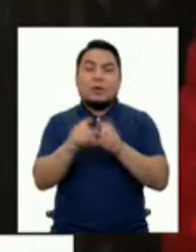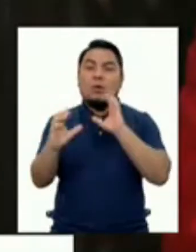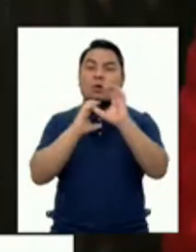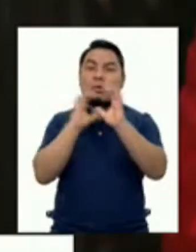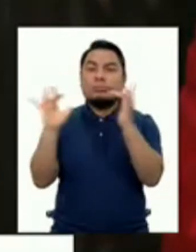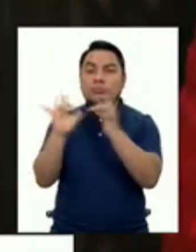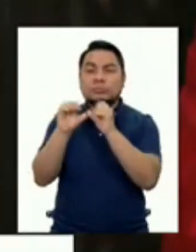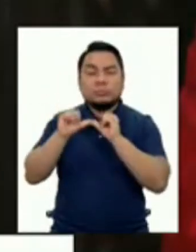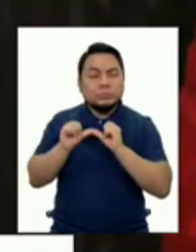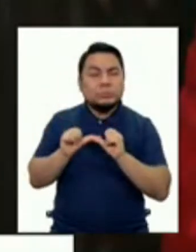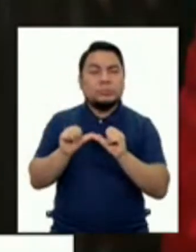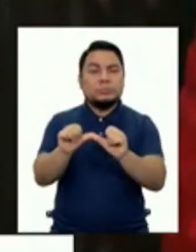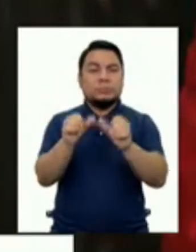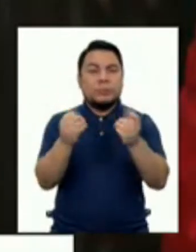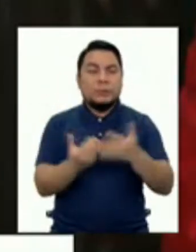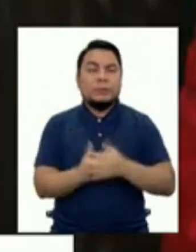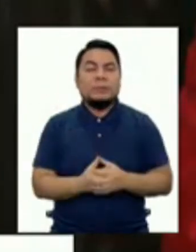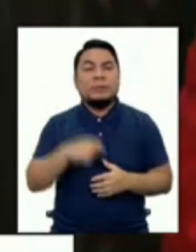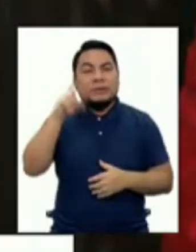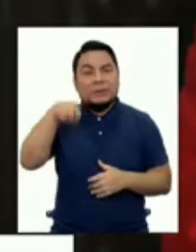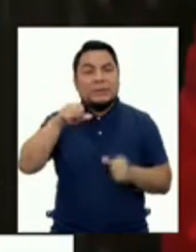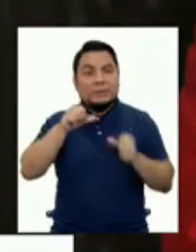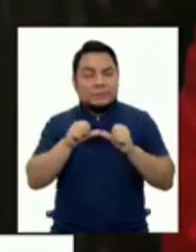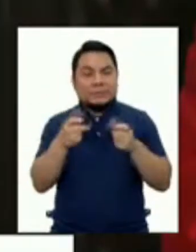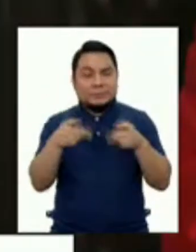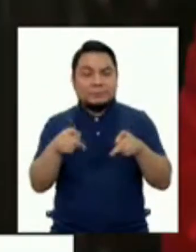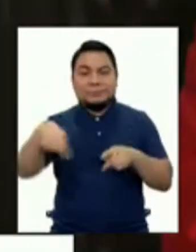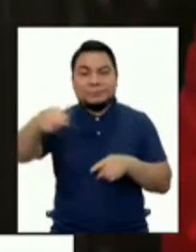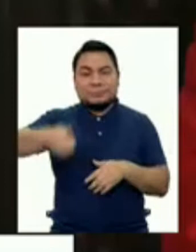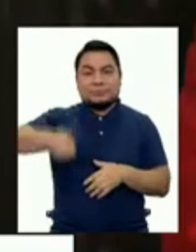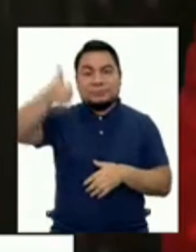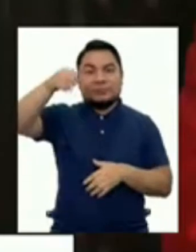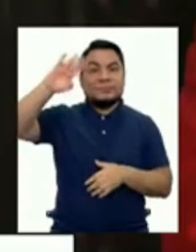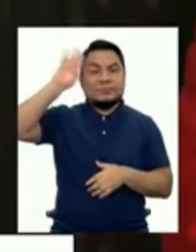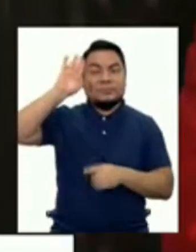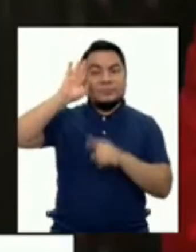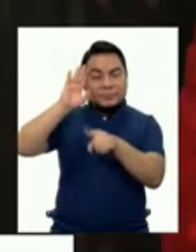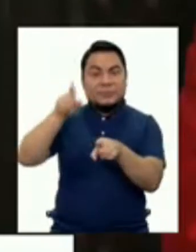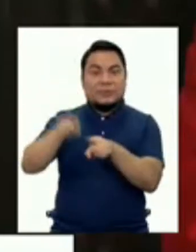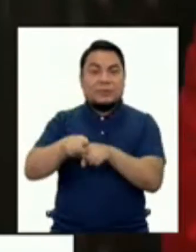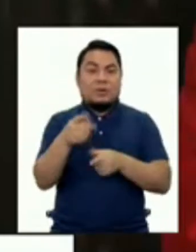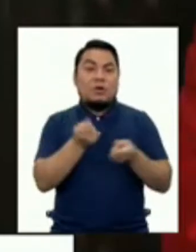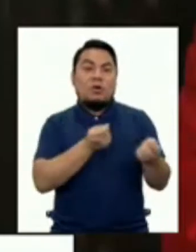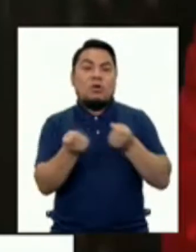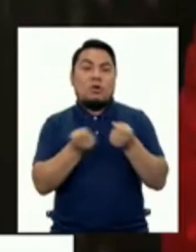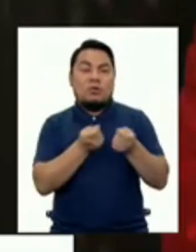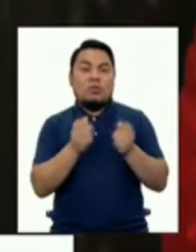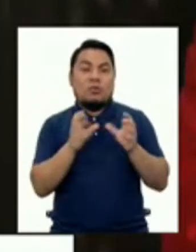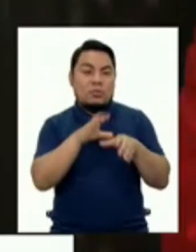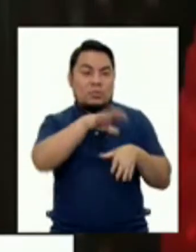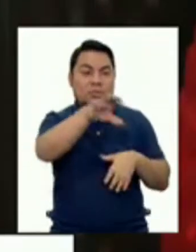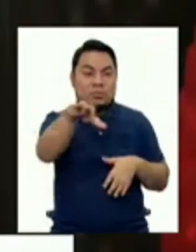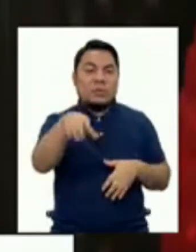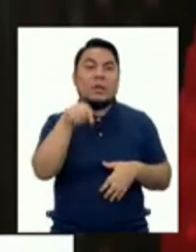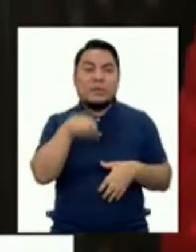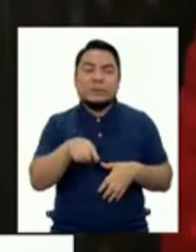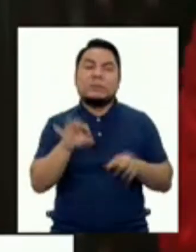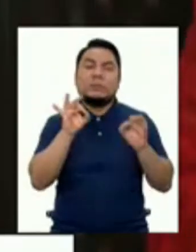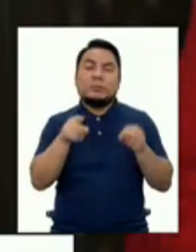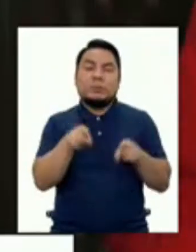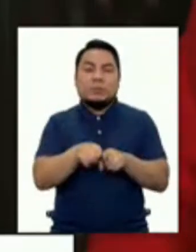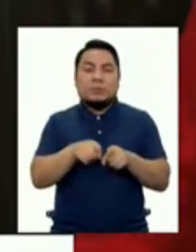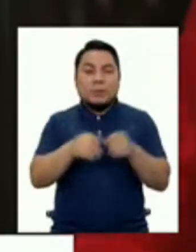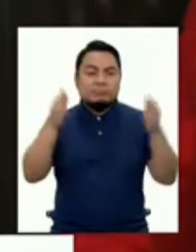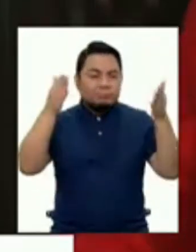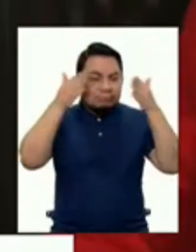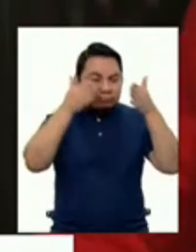comunicación permanente que le permita a las autoridades policiales y a los gobiernos locales justamente